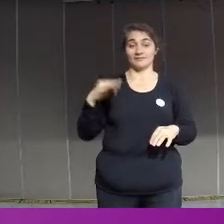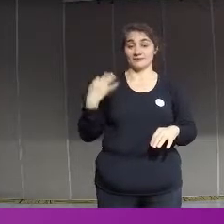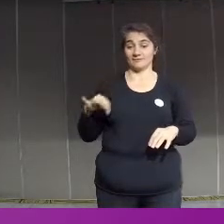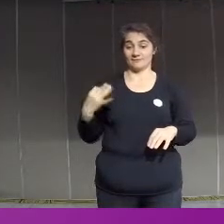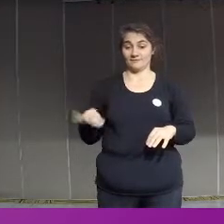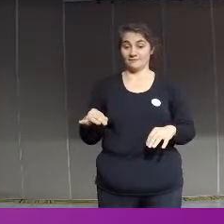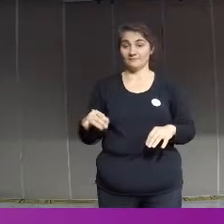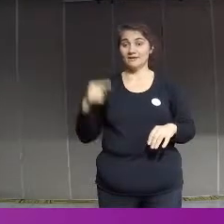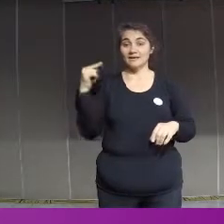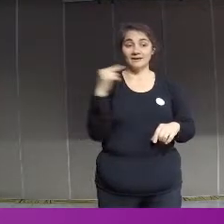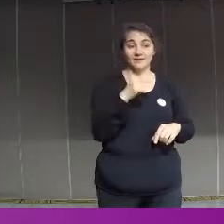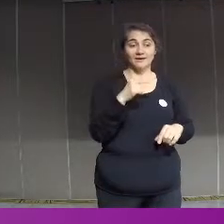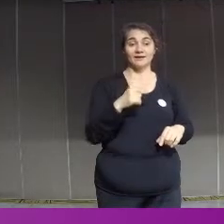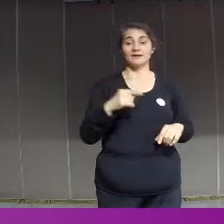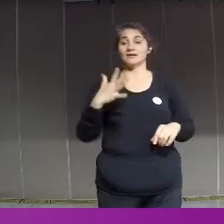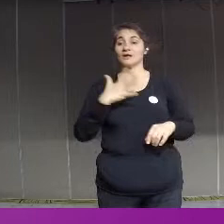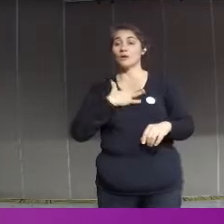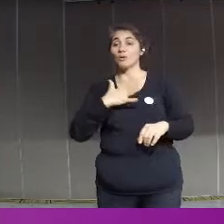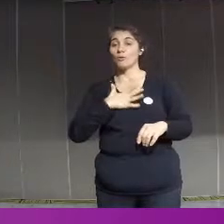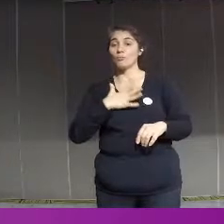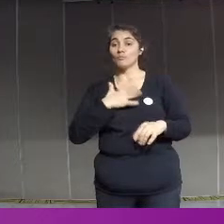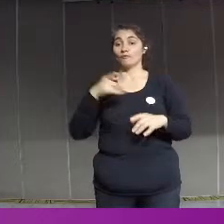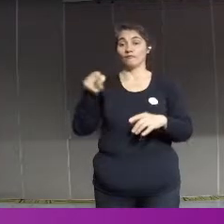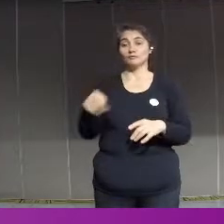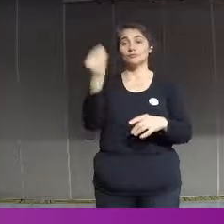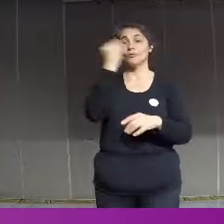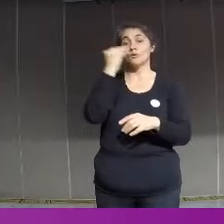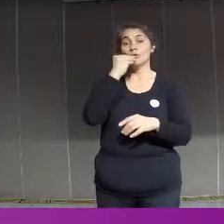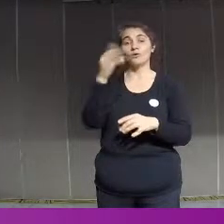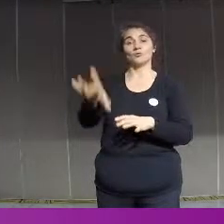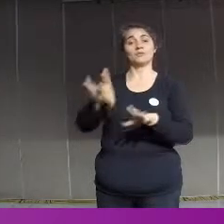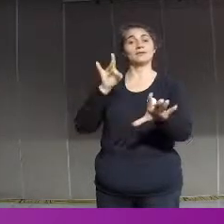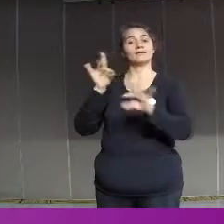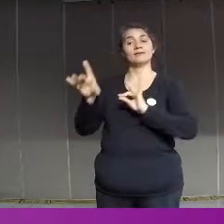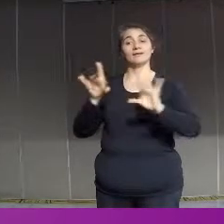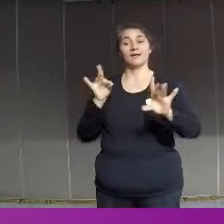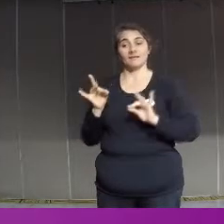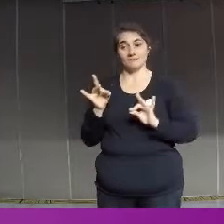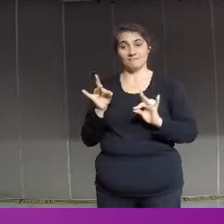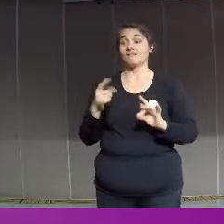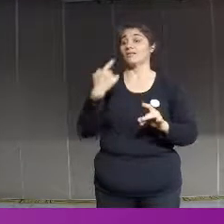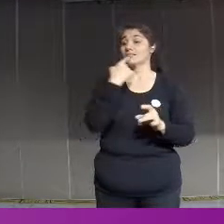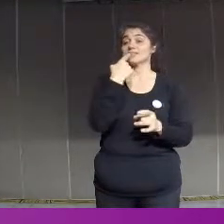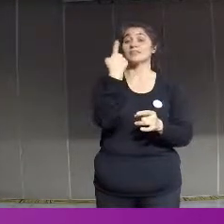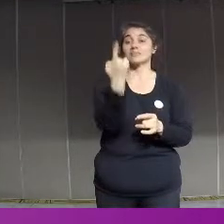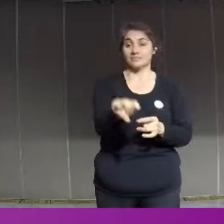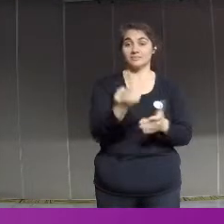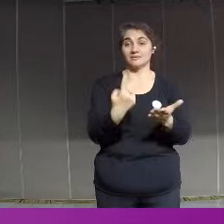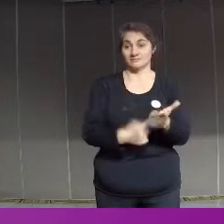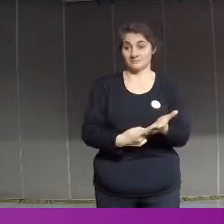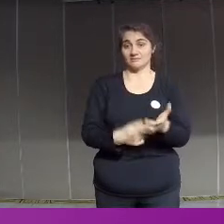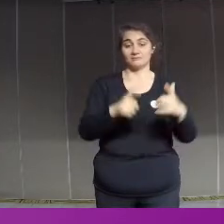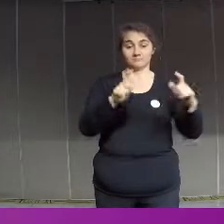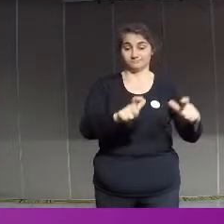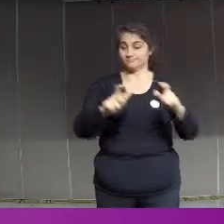mucho. Él tiene que elegir comer con uno. Por eso siempre anticípense, sean respetuosos. No dejamos de darle comer a una persona que aunque no pueda hablar,